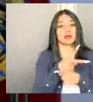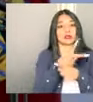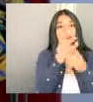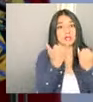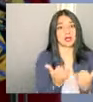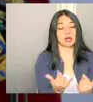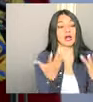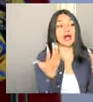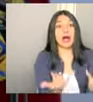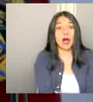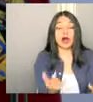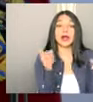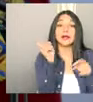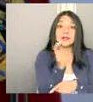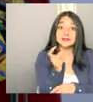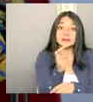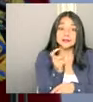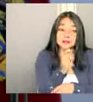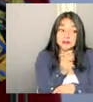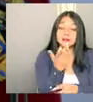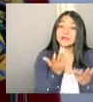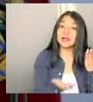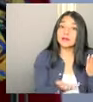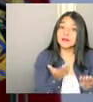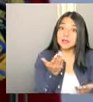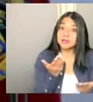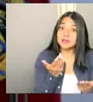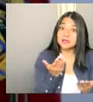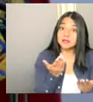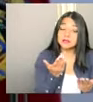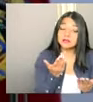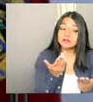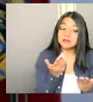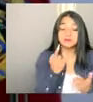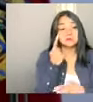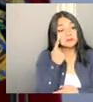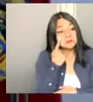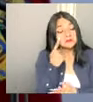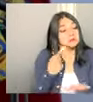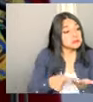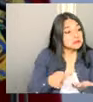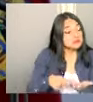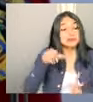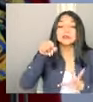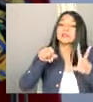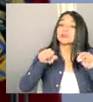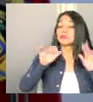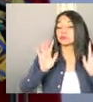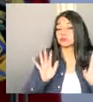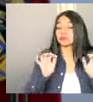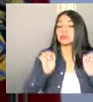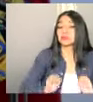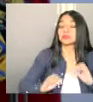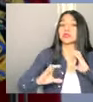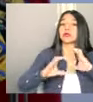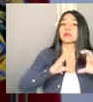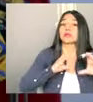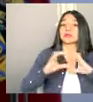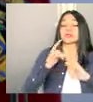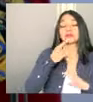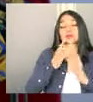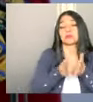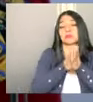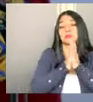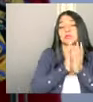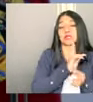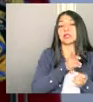actuales necesitarían de parte nuestra, de parte mía en lo particular, una apreciación, si es que así fuera del caso, incluso pediré ser recibido